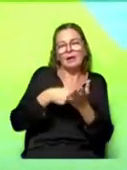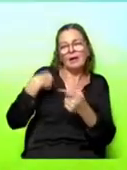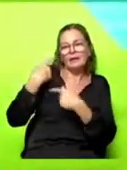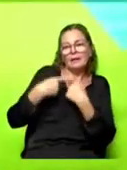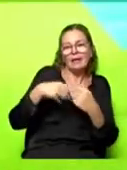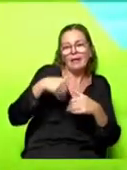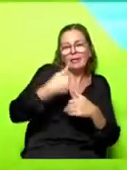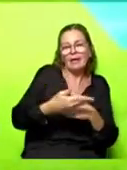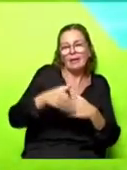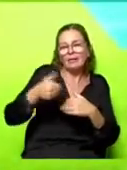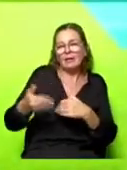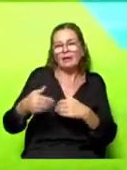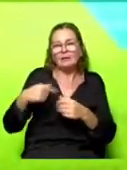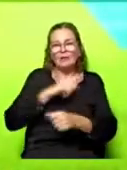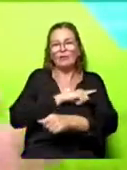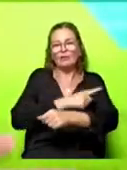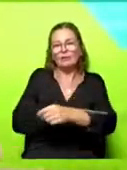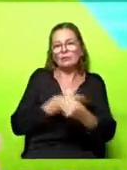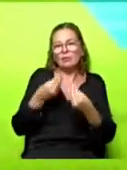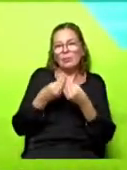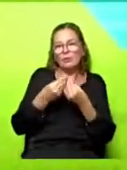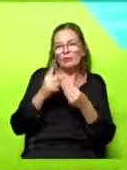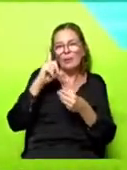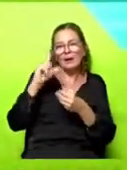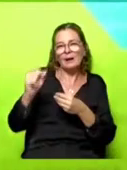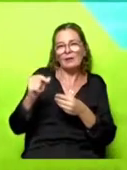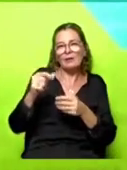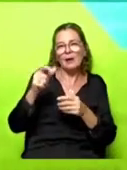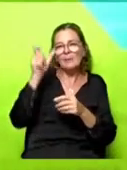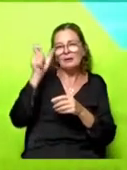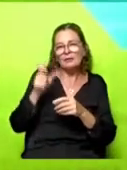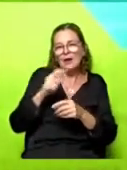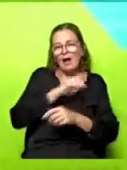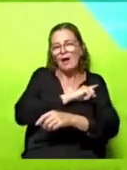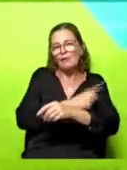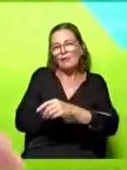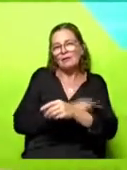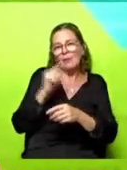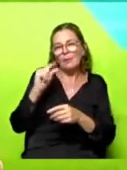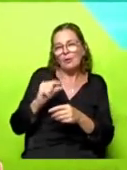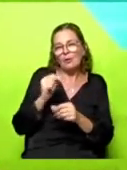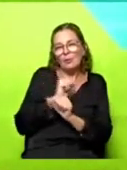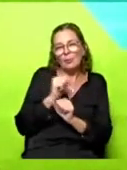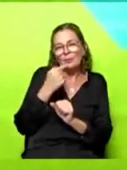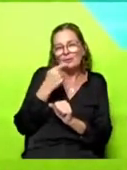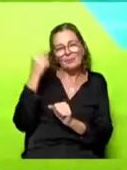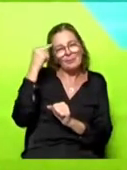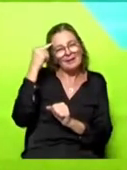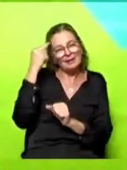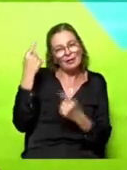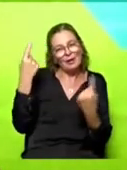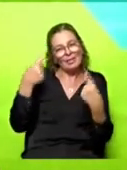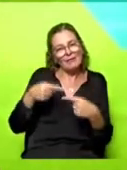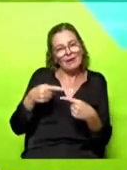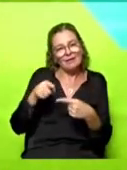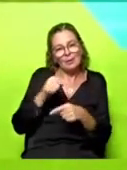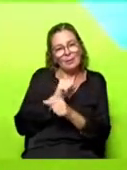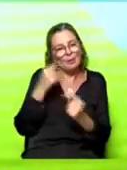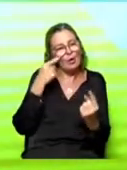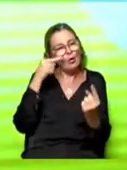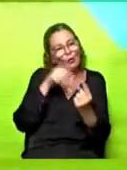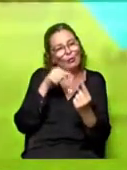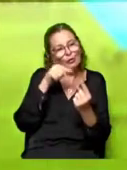produce, si esforzándote mucho vas a llegar más lejos que las personas que se esfuerzan poco. No podemos ir cayendo en esa lógica. El debate no puede seguir estando centrado en